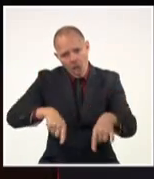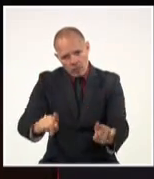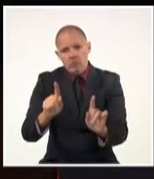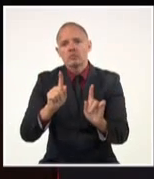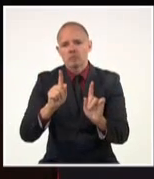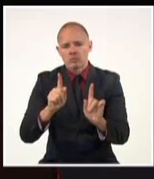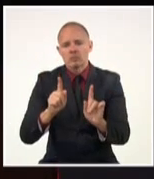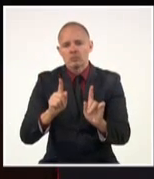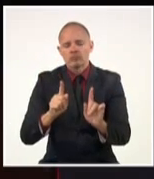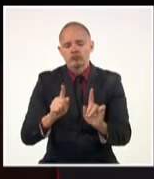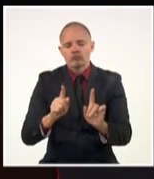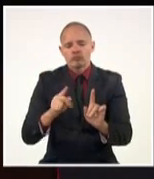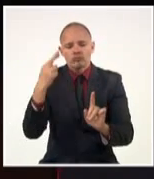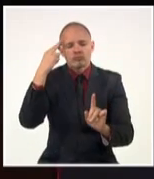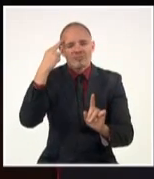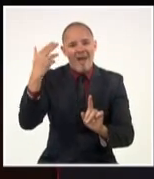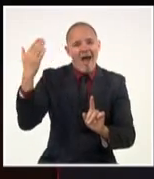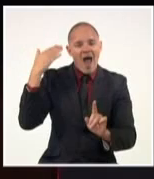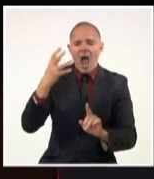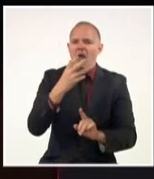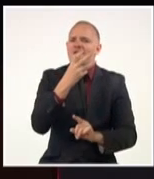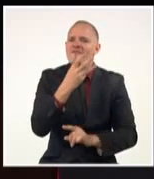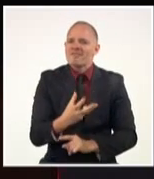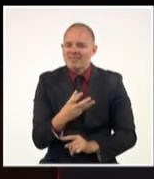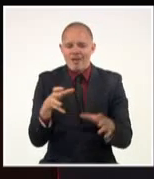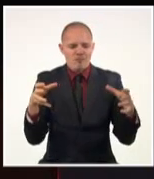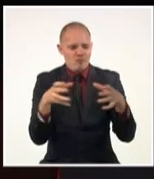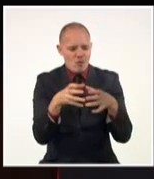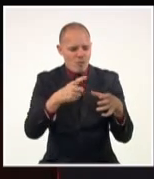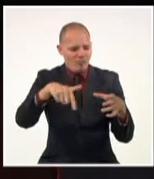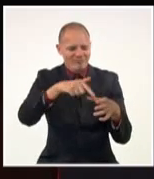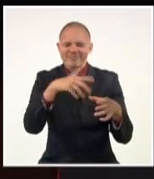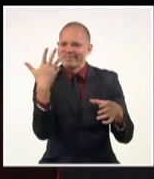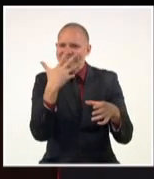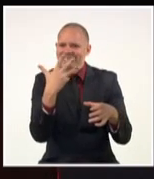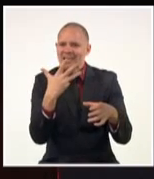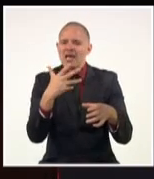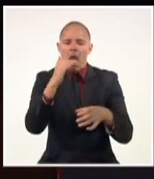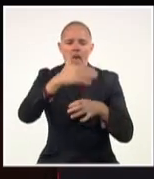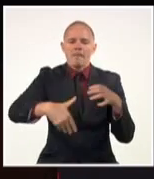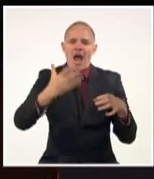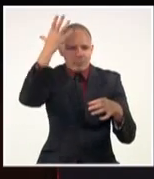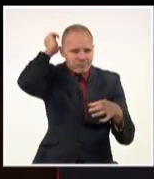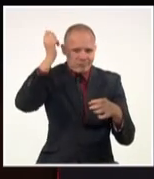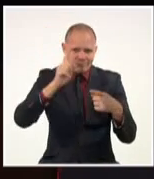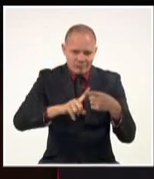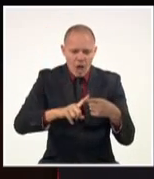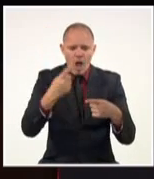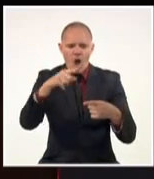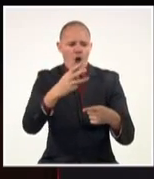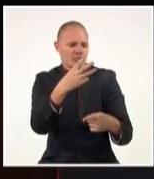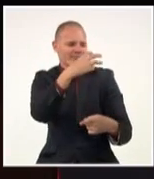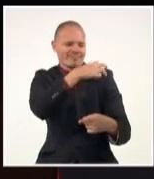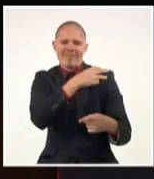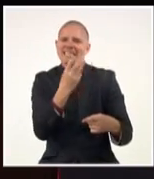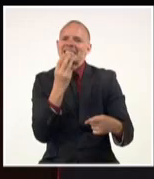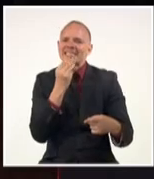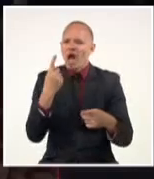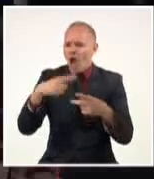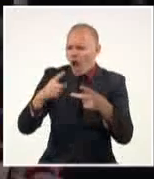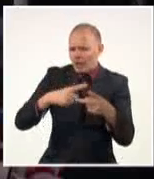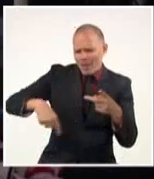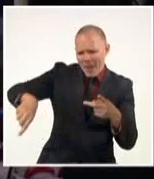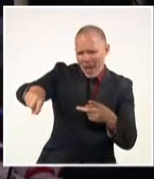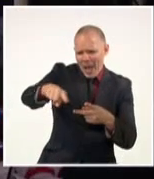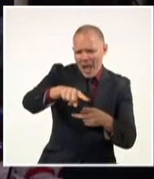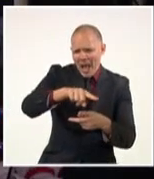centenario, aquí representada por Raúl, Ramiro, Guillermo, Machado y todos sus compañeros